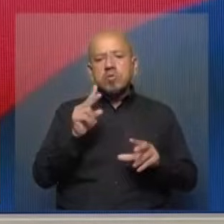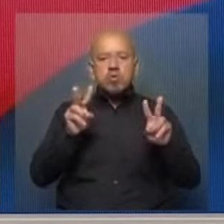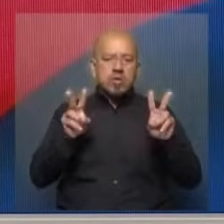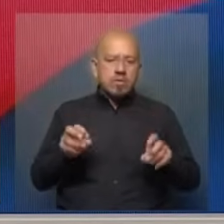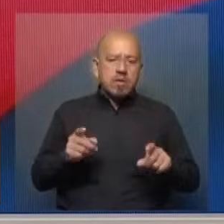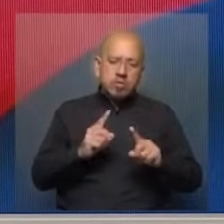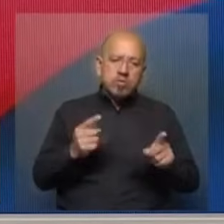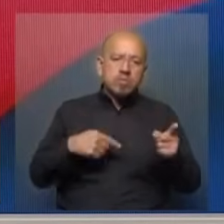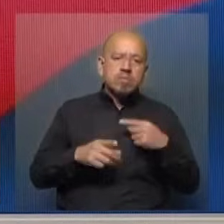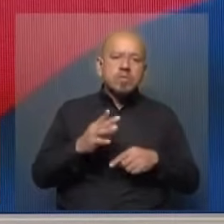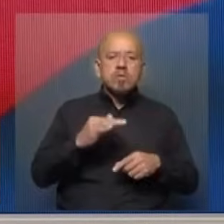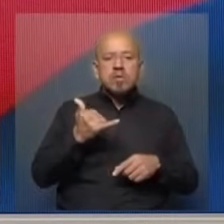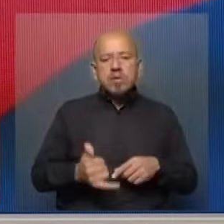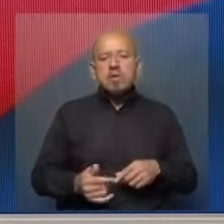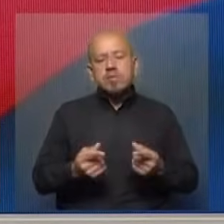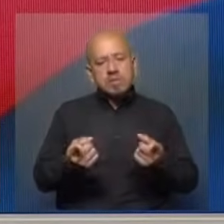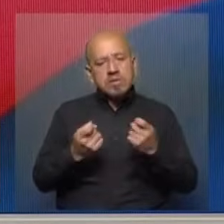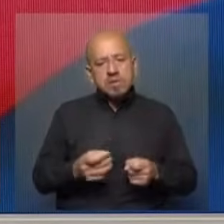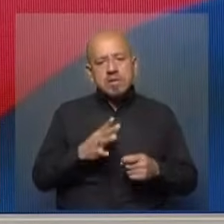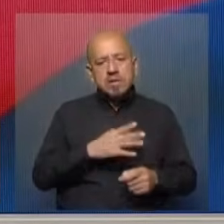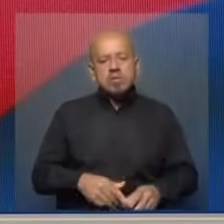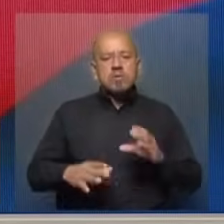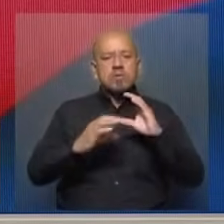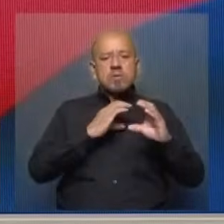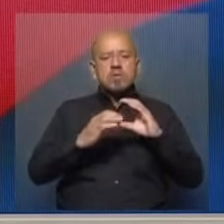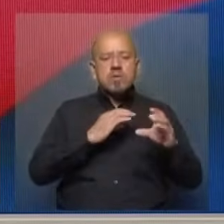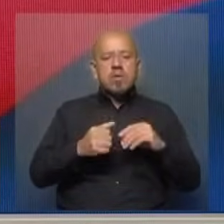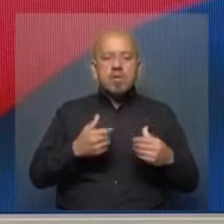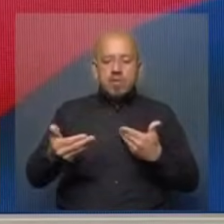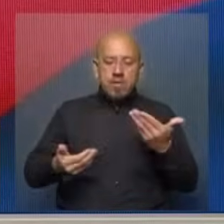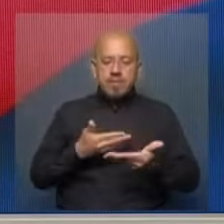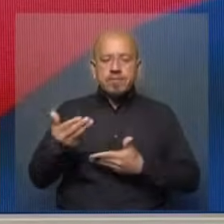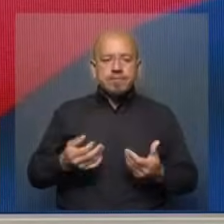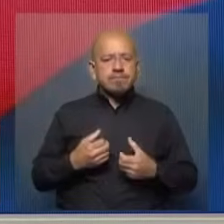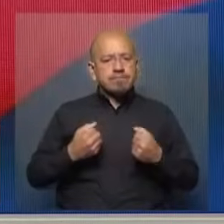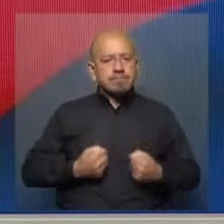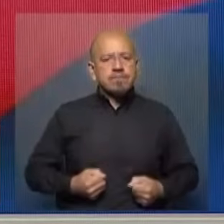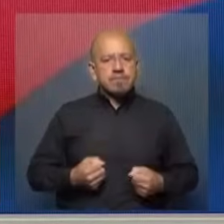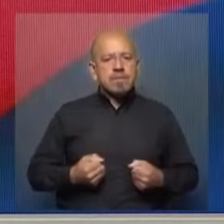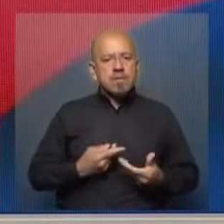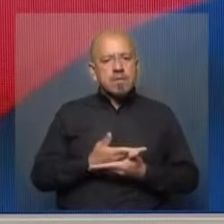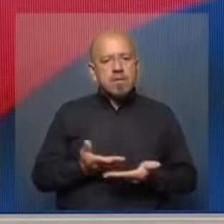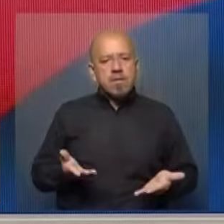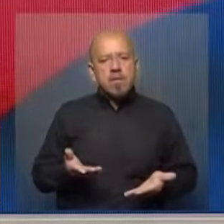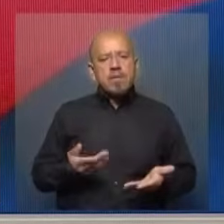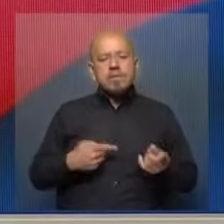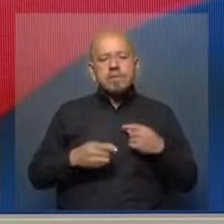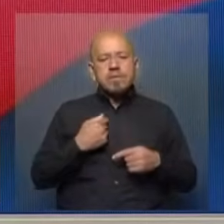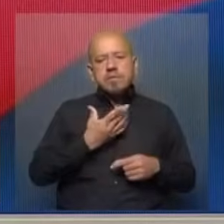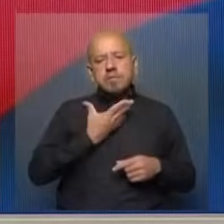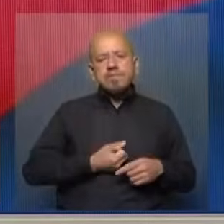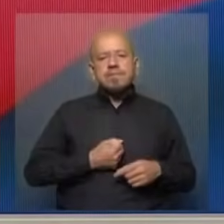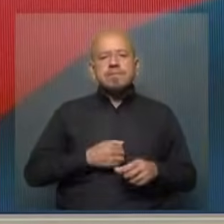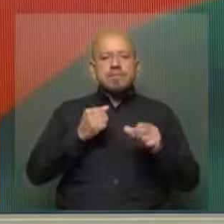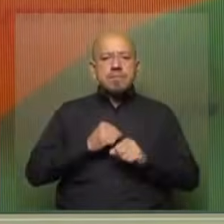haber una línea de comunicación de ida y vuelta potente, transparente. Estoy convencida que se puede